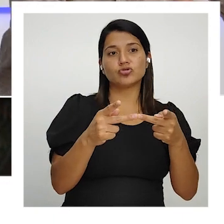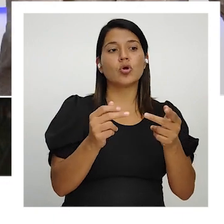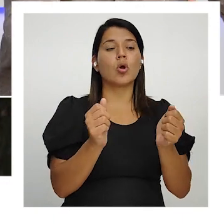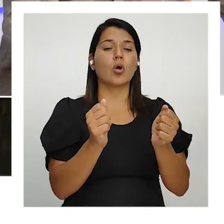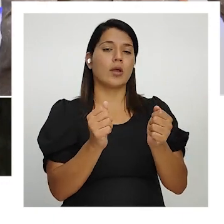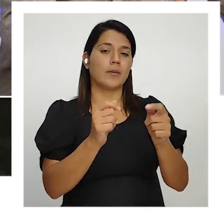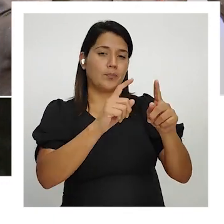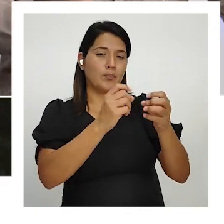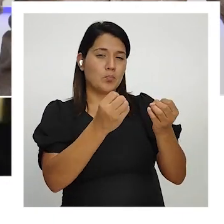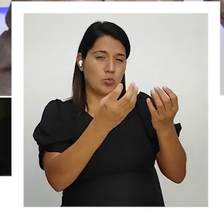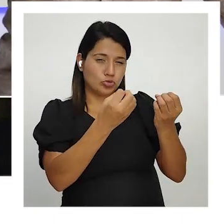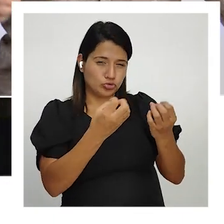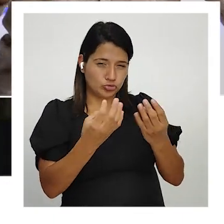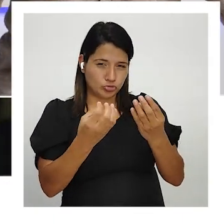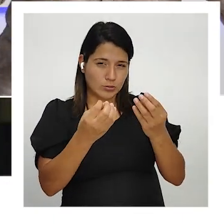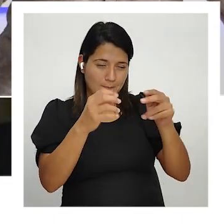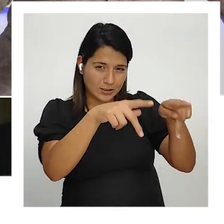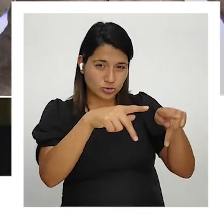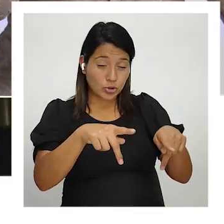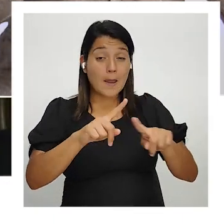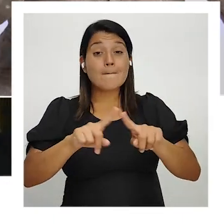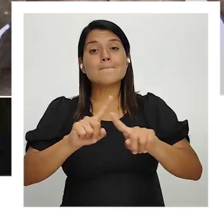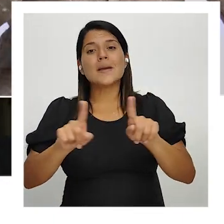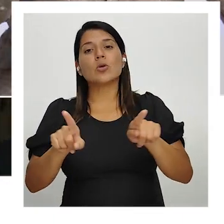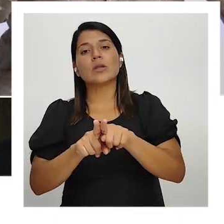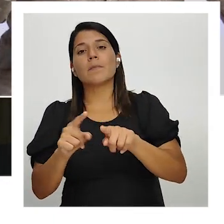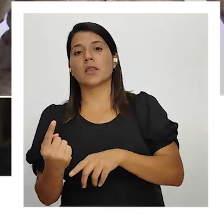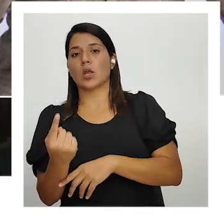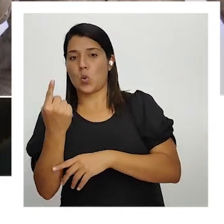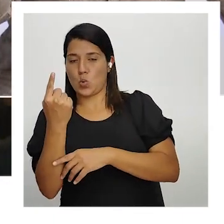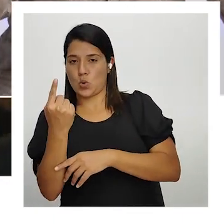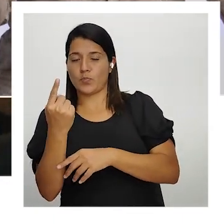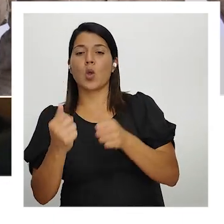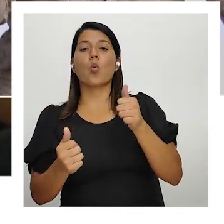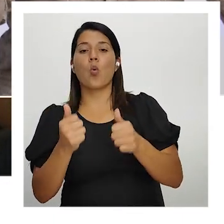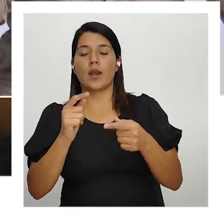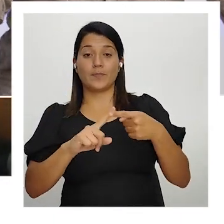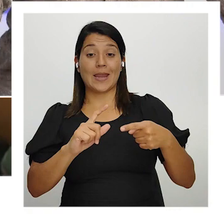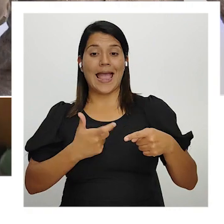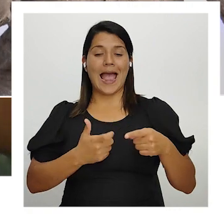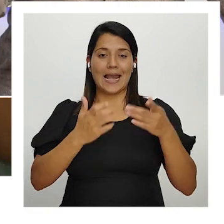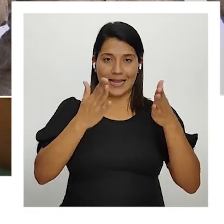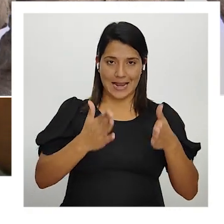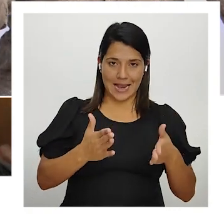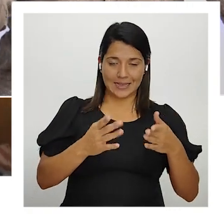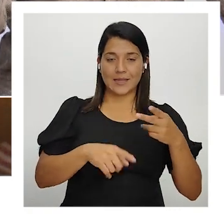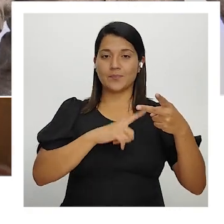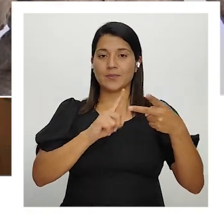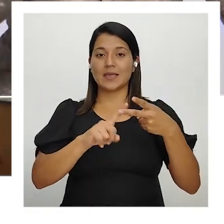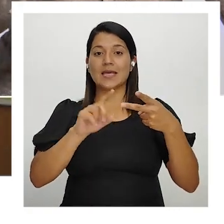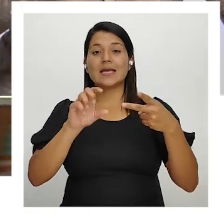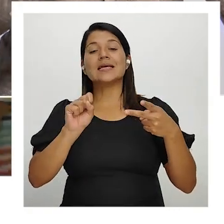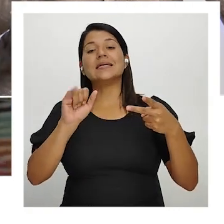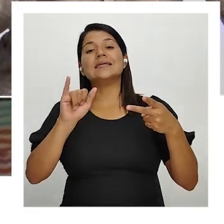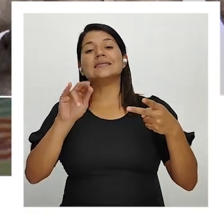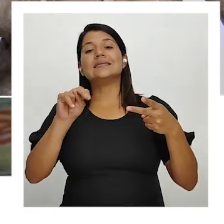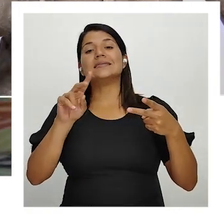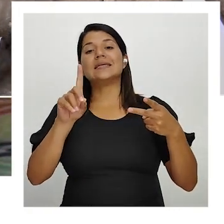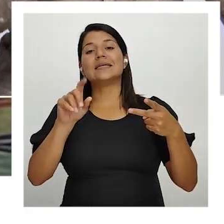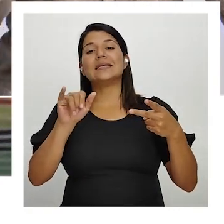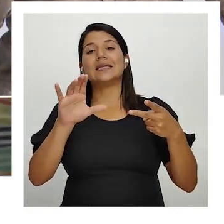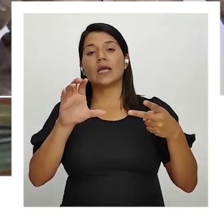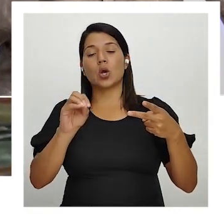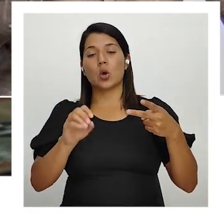los uninominales. ¿Cuáles son? La alcaldía, la sindicatura y la intendencia. Esos también tienen que